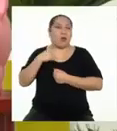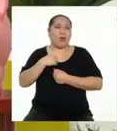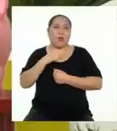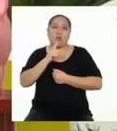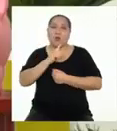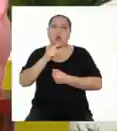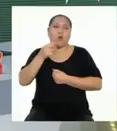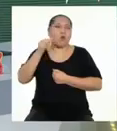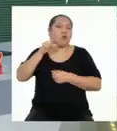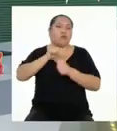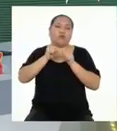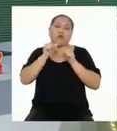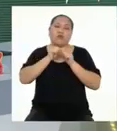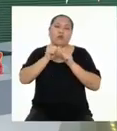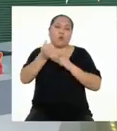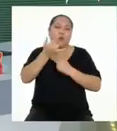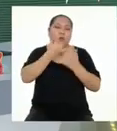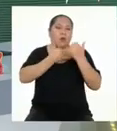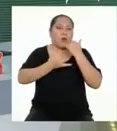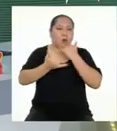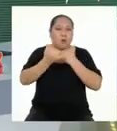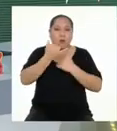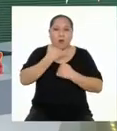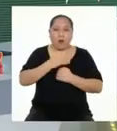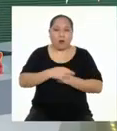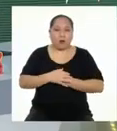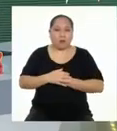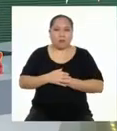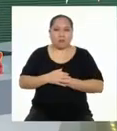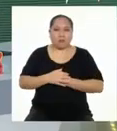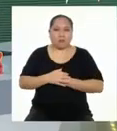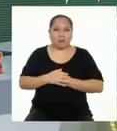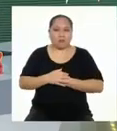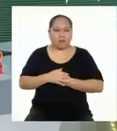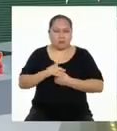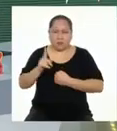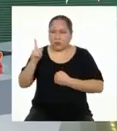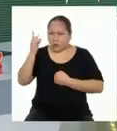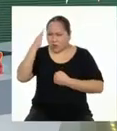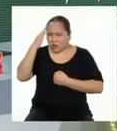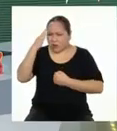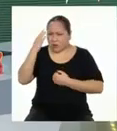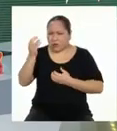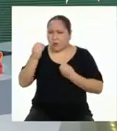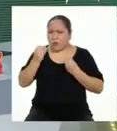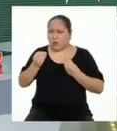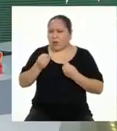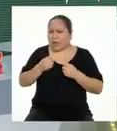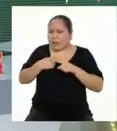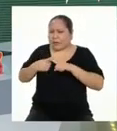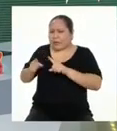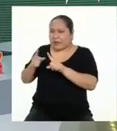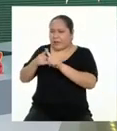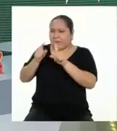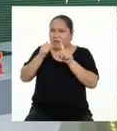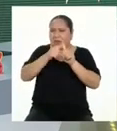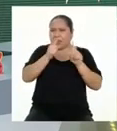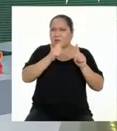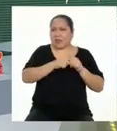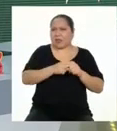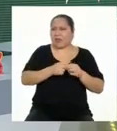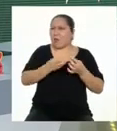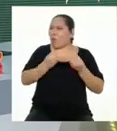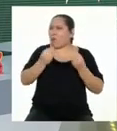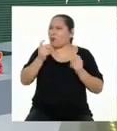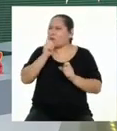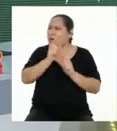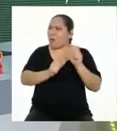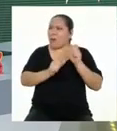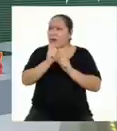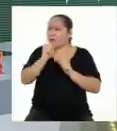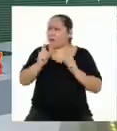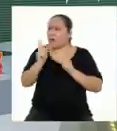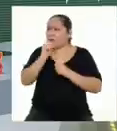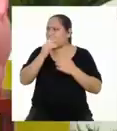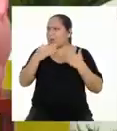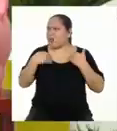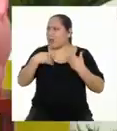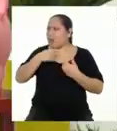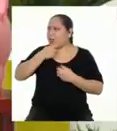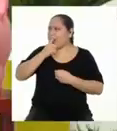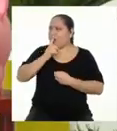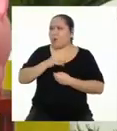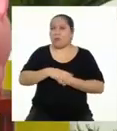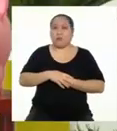no me he equivocado. ¿Tú sabes algo sobre por qué, si somos tan mega diversos, aún muchas personas no tienen